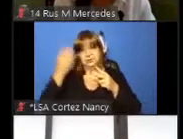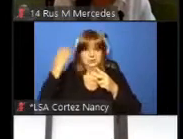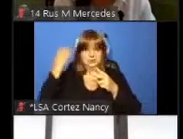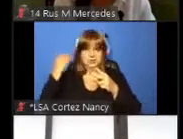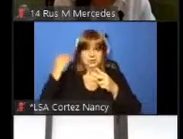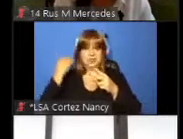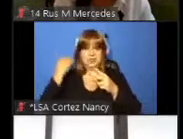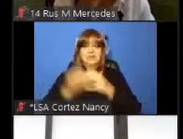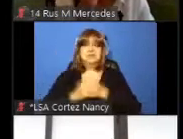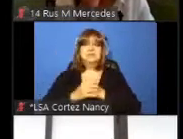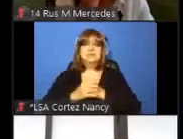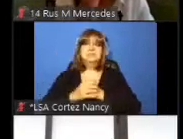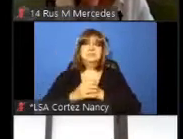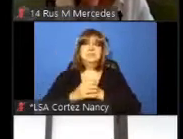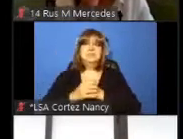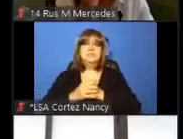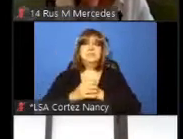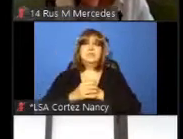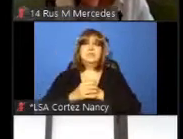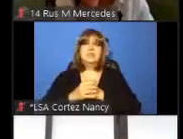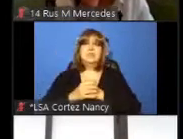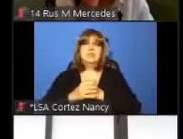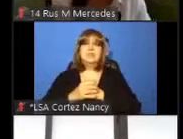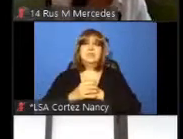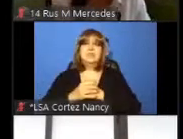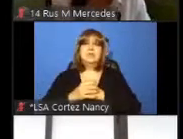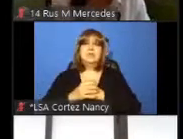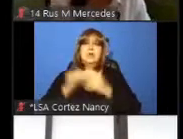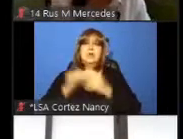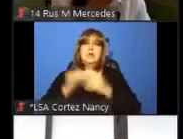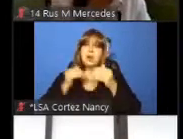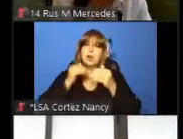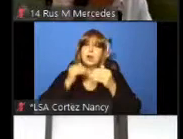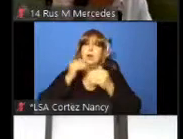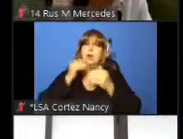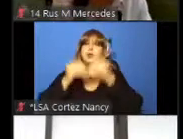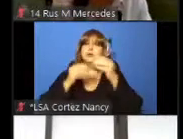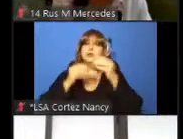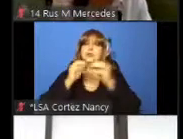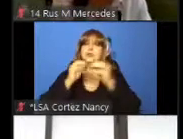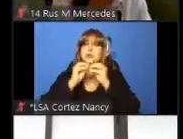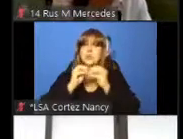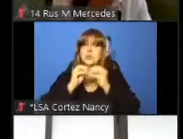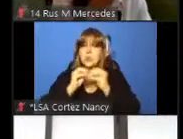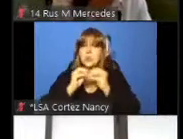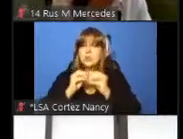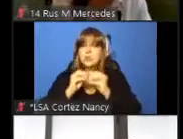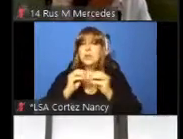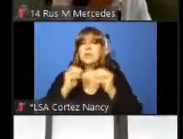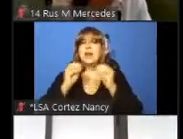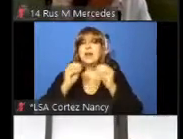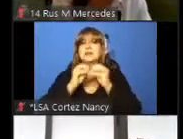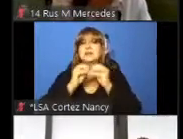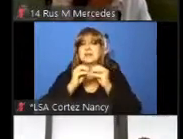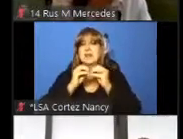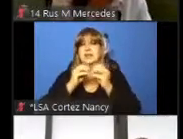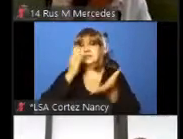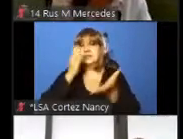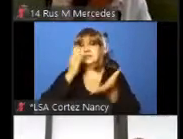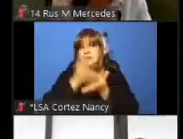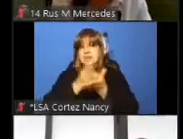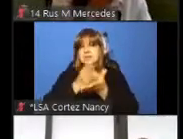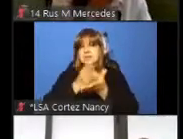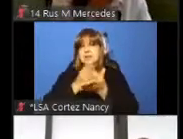agraviantes se llevó a ver en el propio proceso judicial se vio en sentencias tal es así que esos fallos luego fueron